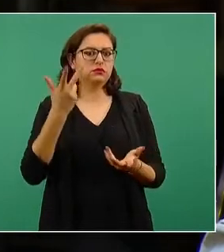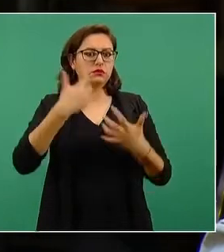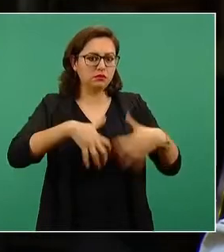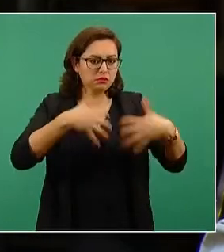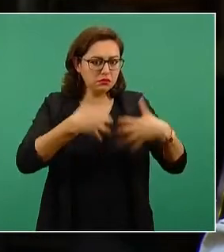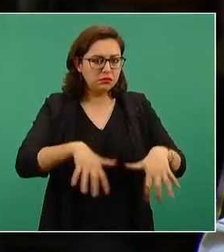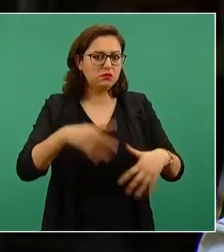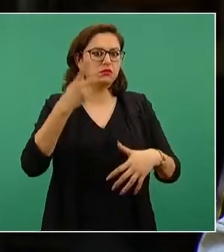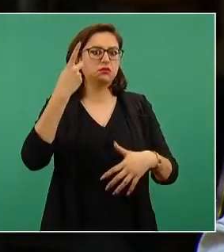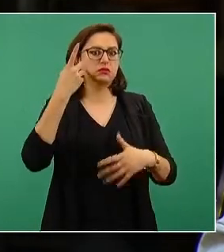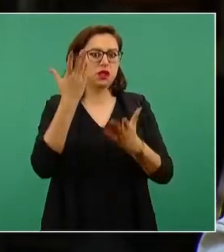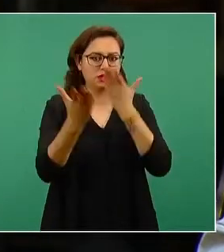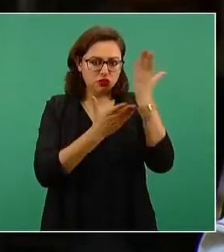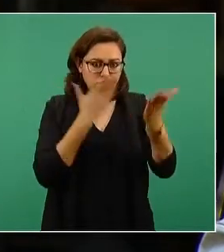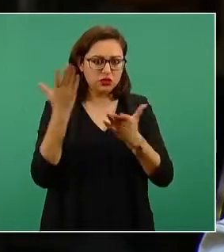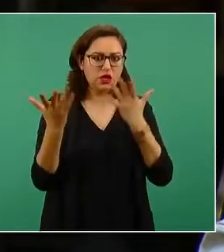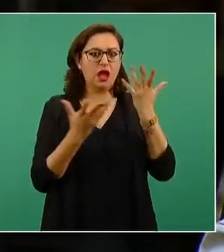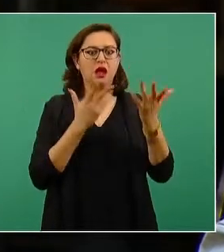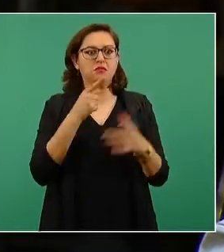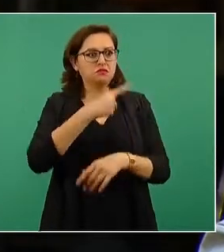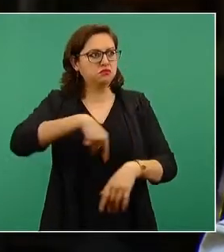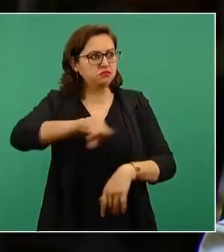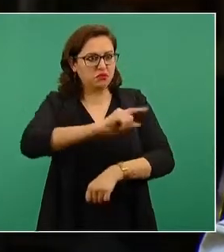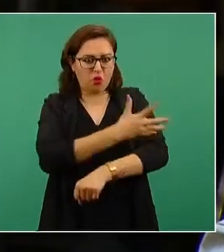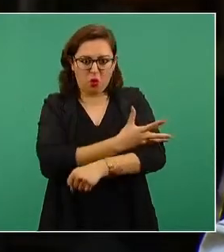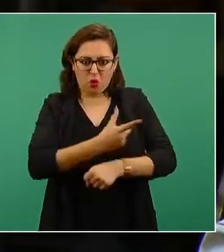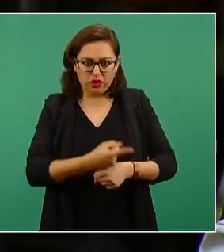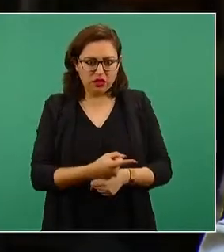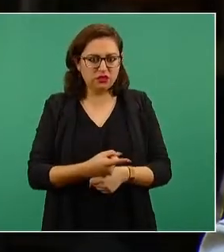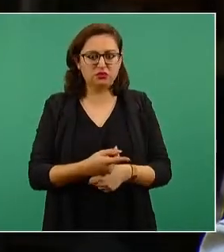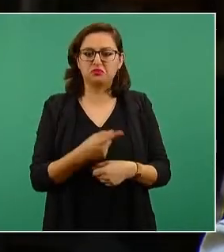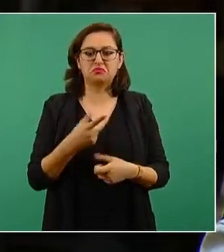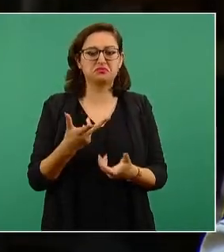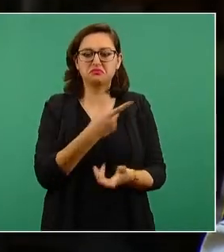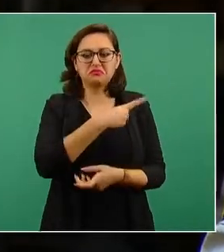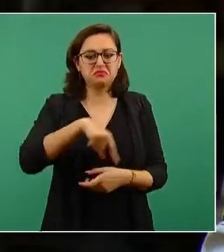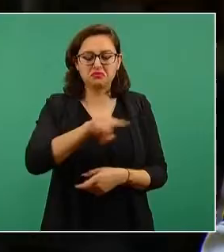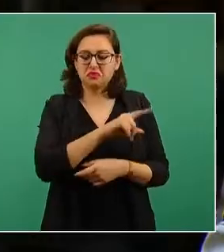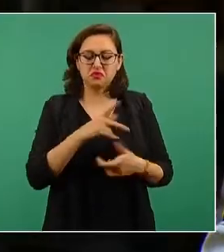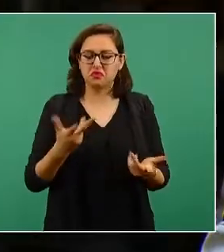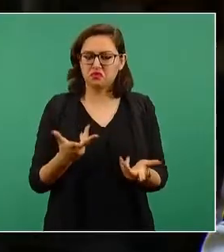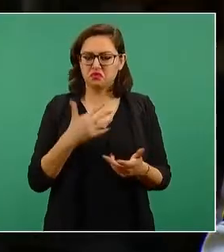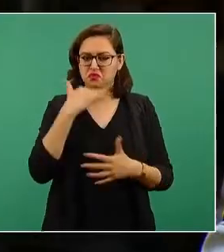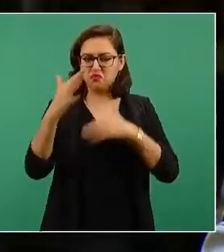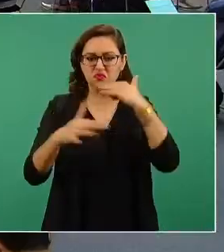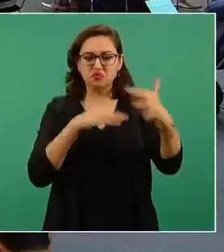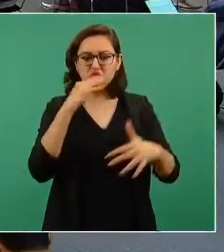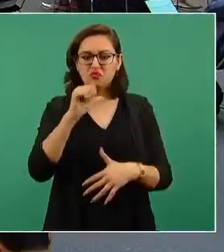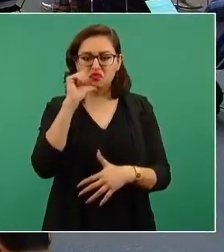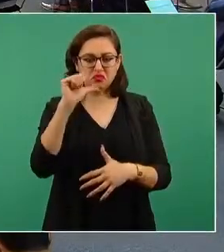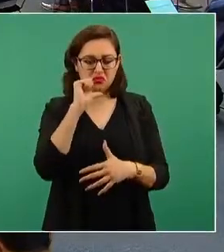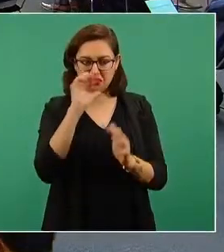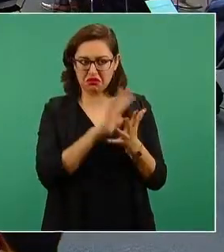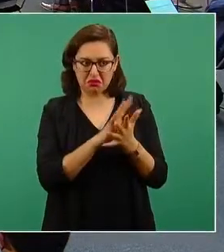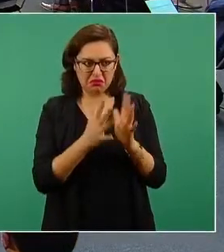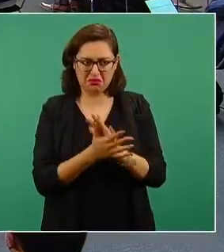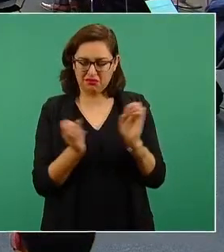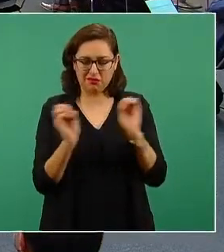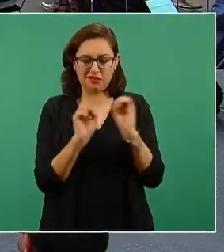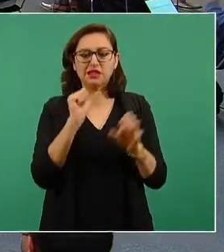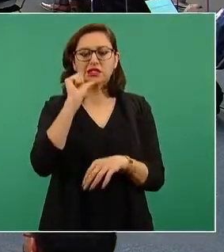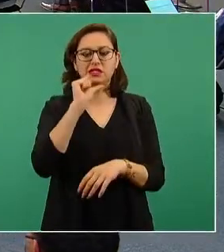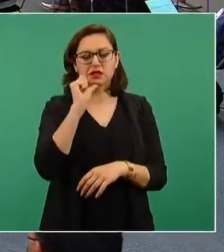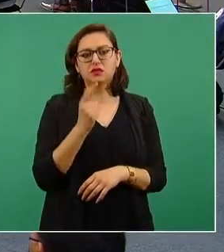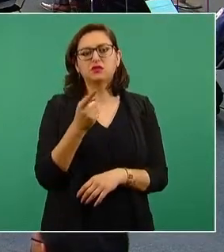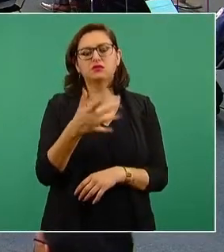todo honestos, porque ellos no saben de corrupción ni de tráfico de influencias. ¿Qué consideración tiene sobre esto?